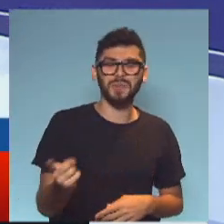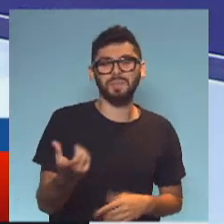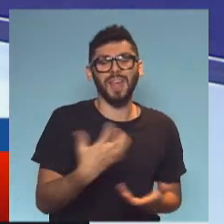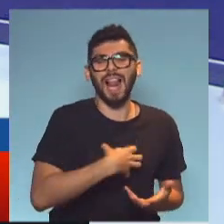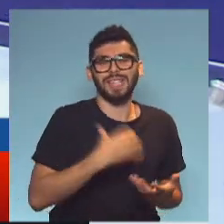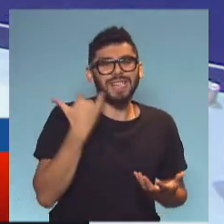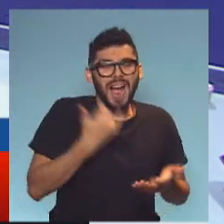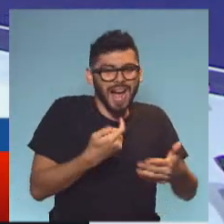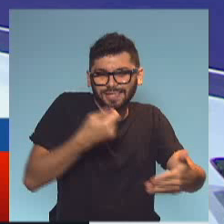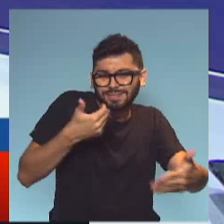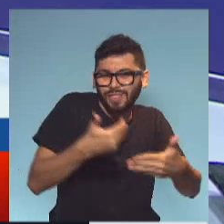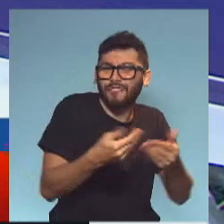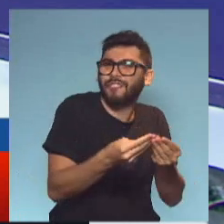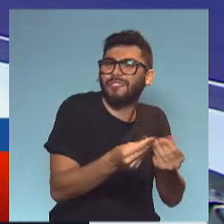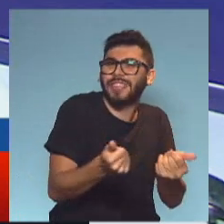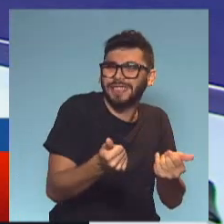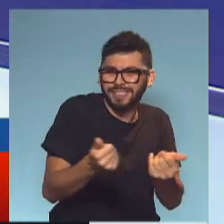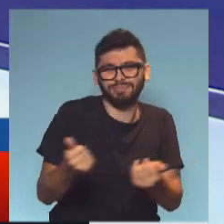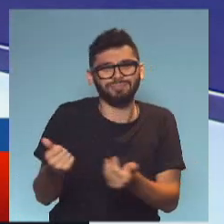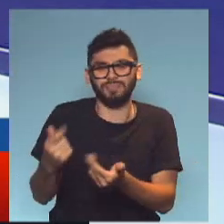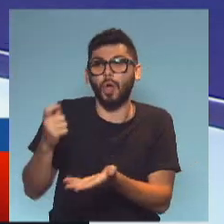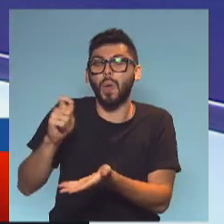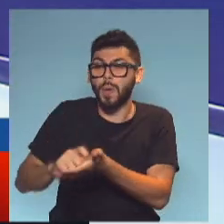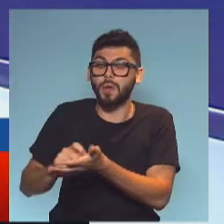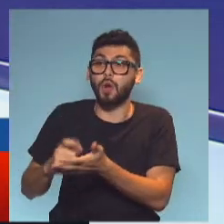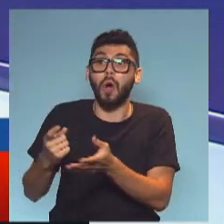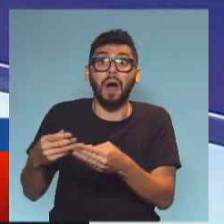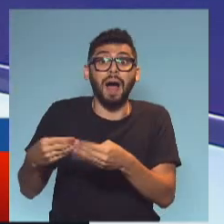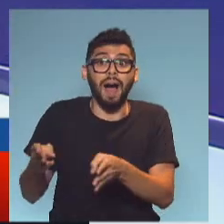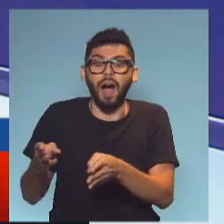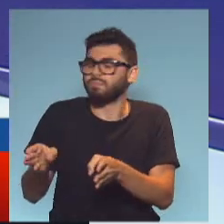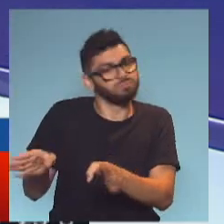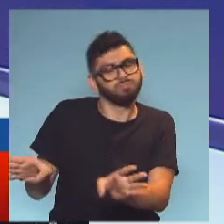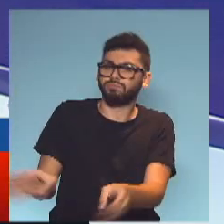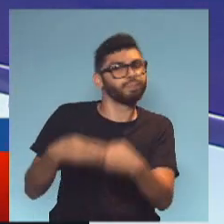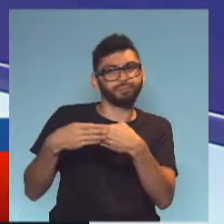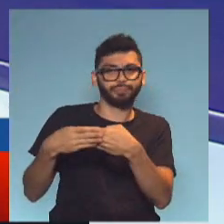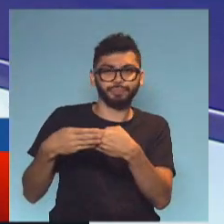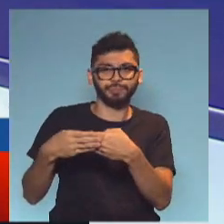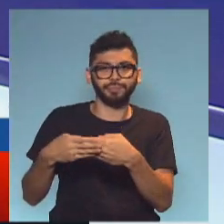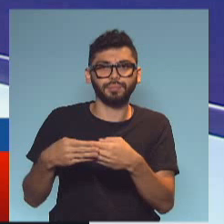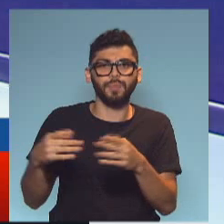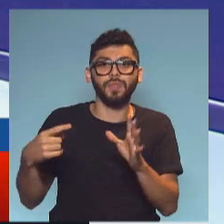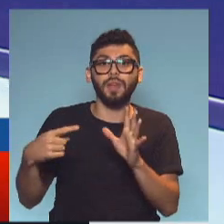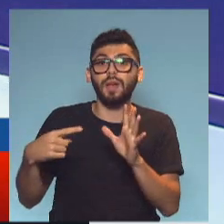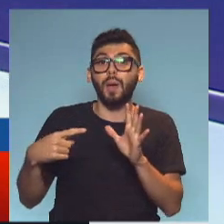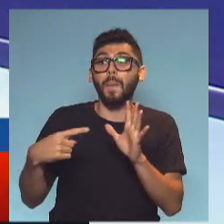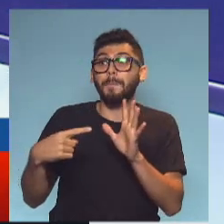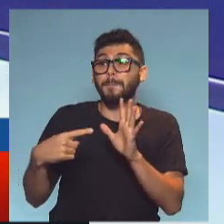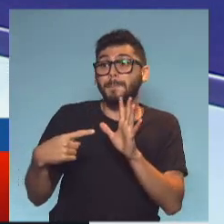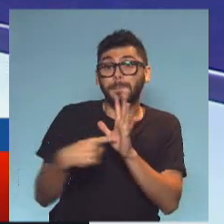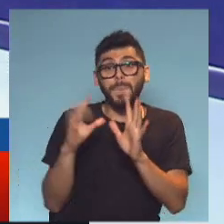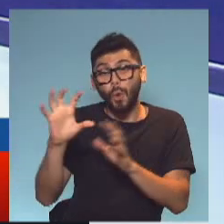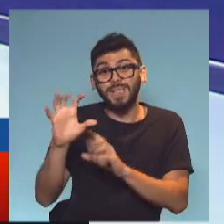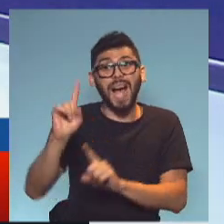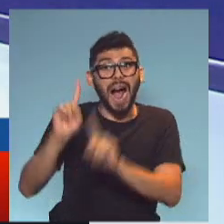era volver con alguna de esas actividades como la de bingo. Solo en provincia de Buenos Aires, comercios cerrados en esa franja horaria. Y solo en algunos lugares